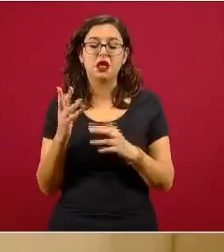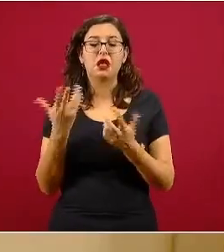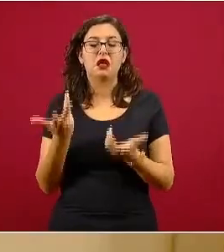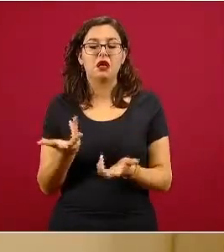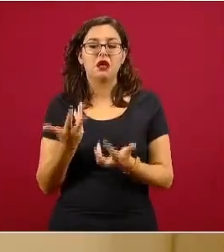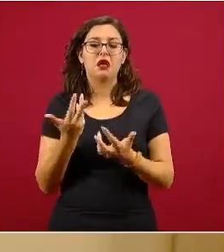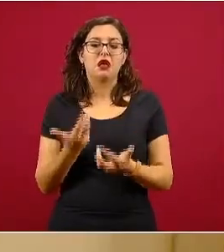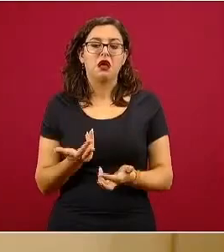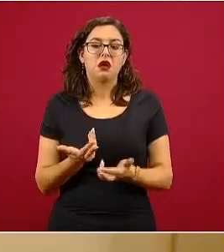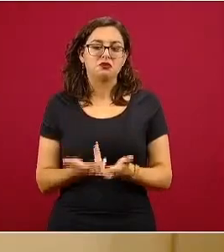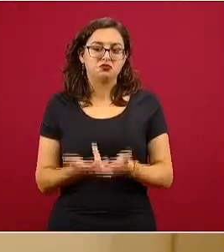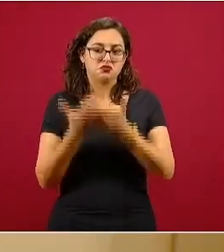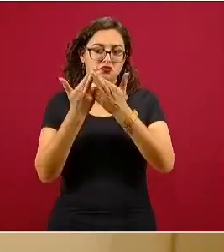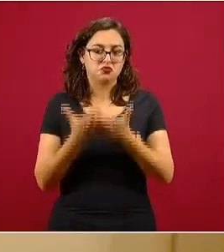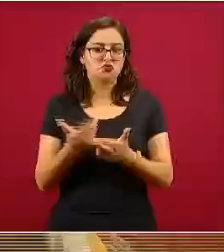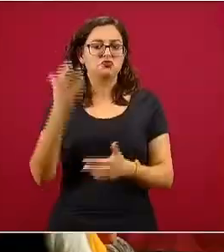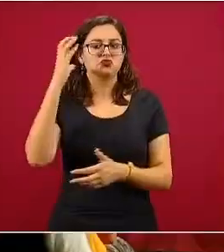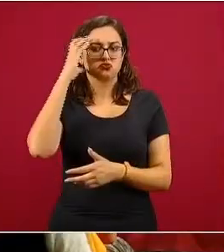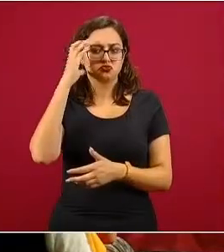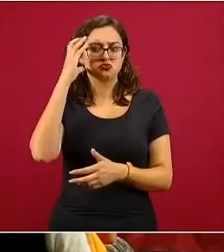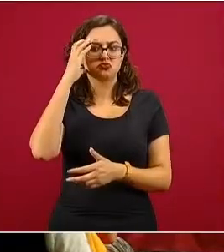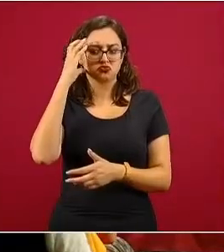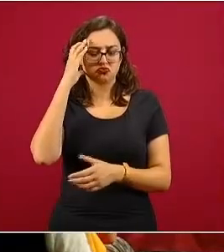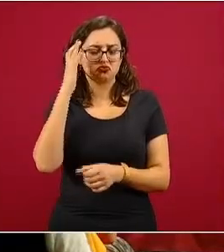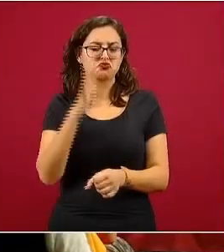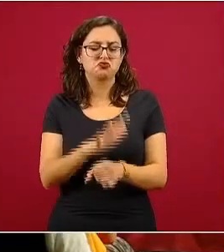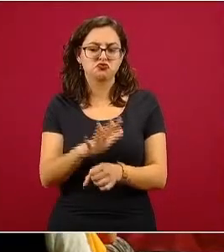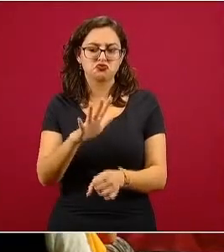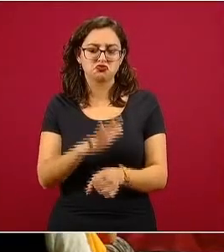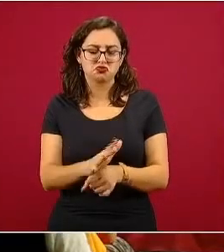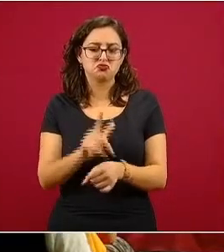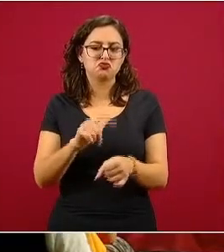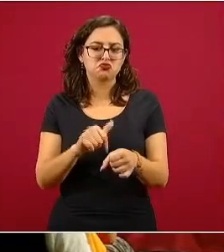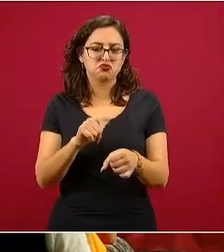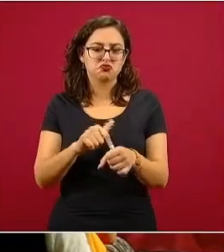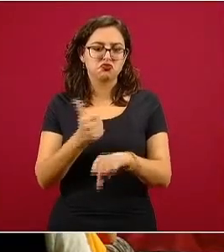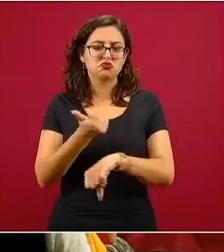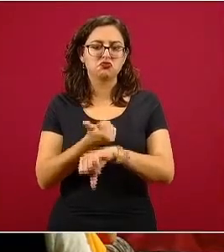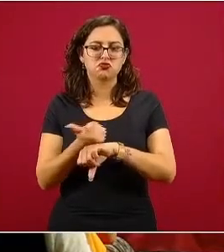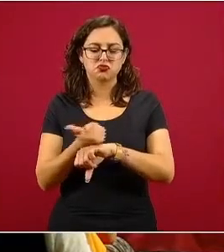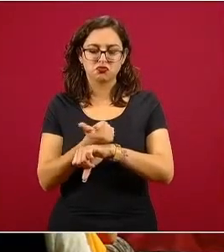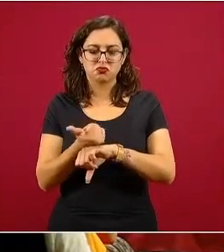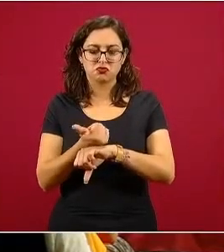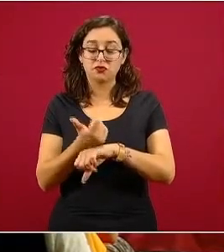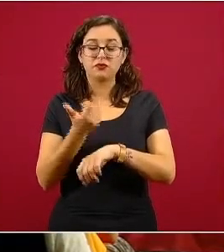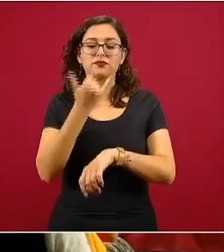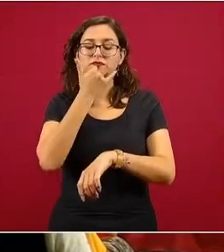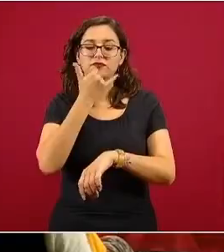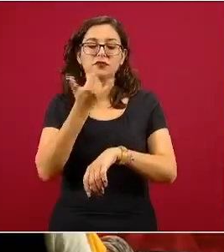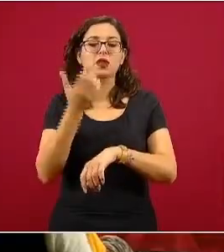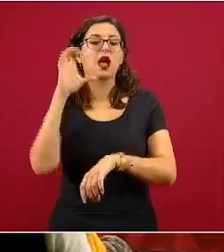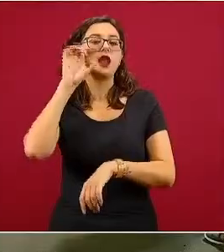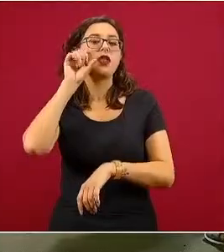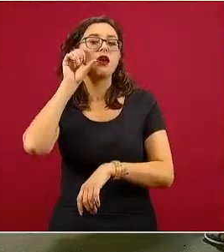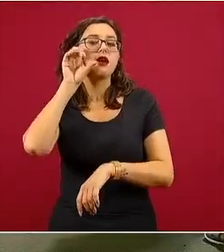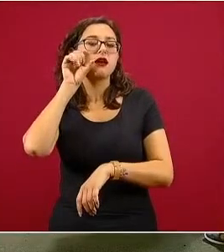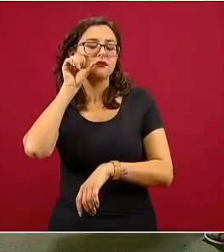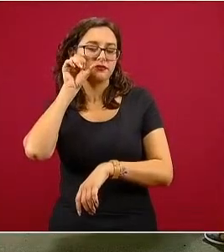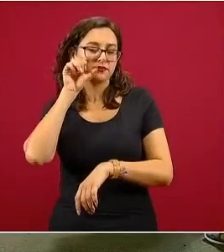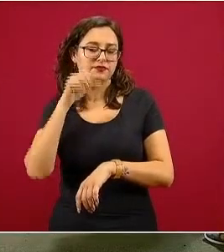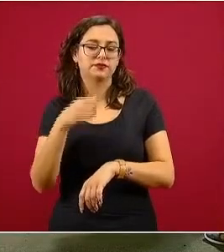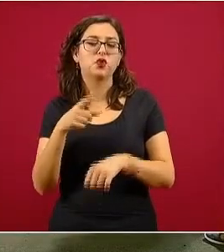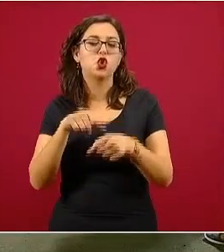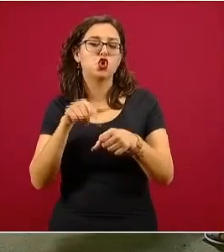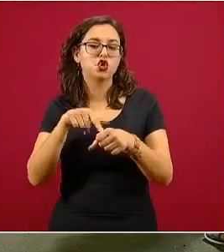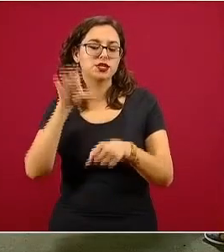para hospitalizar a pacientes, por lo tanto está en semáforo de riesgo naranja. Veamos la siguiente diapositiva. Aquí